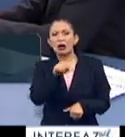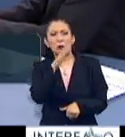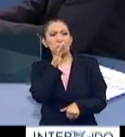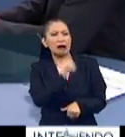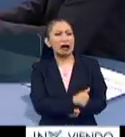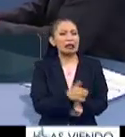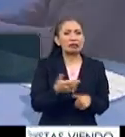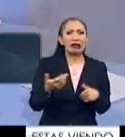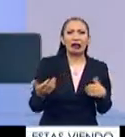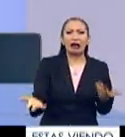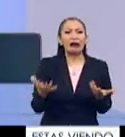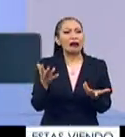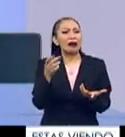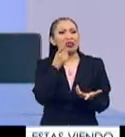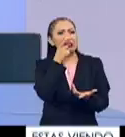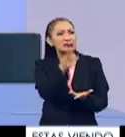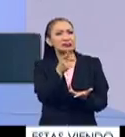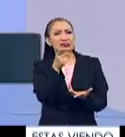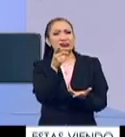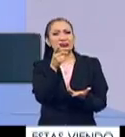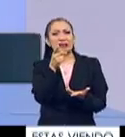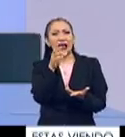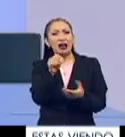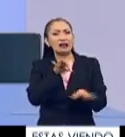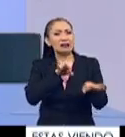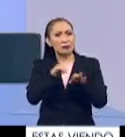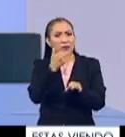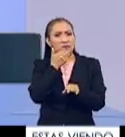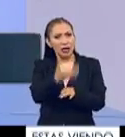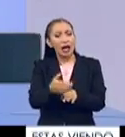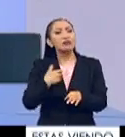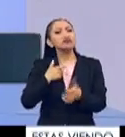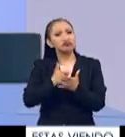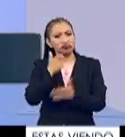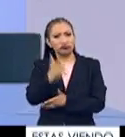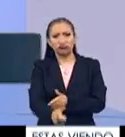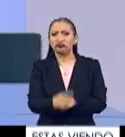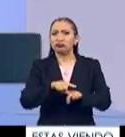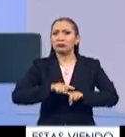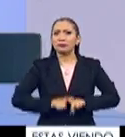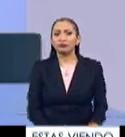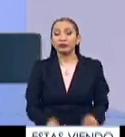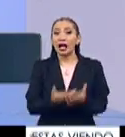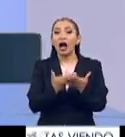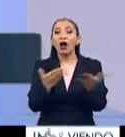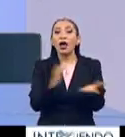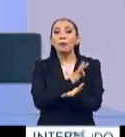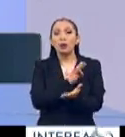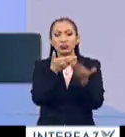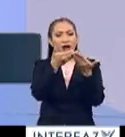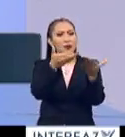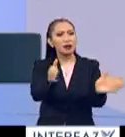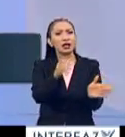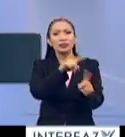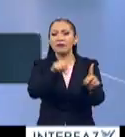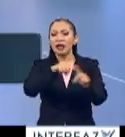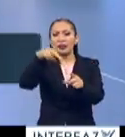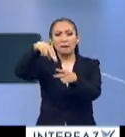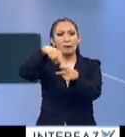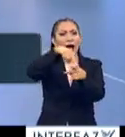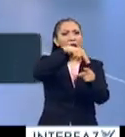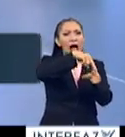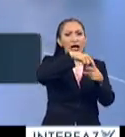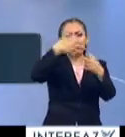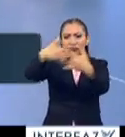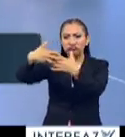van a poder, que no les digan que no van a tener trabajo bien pagado, todo lo contrario. Ahora se están abriendo muchos parques